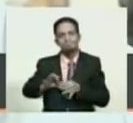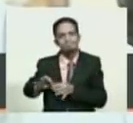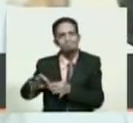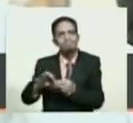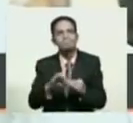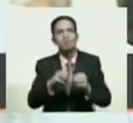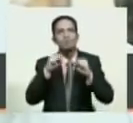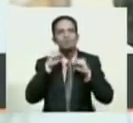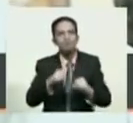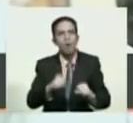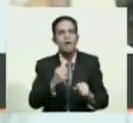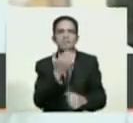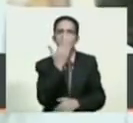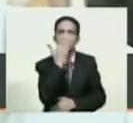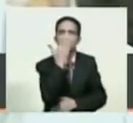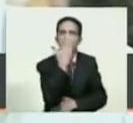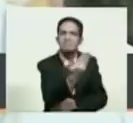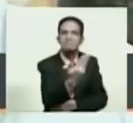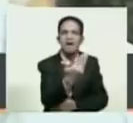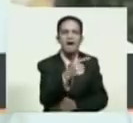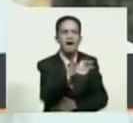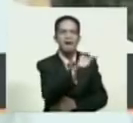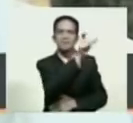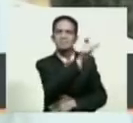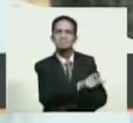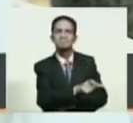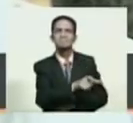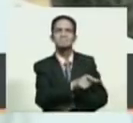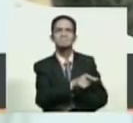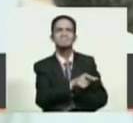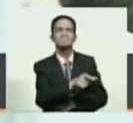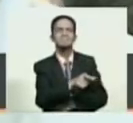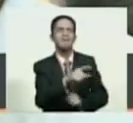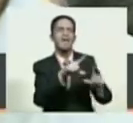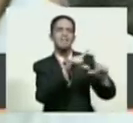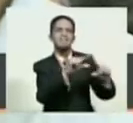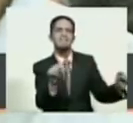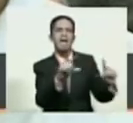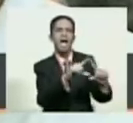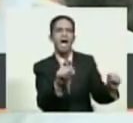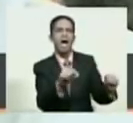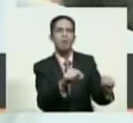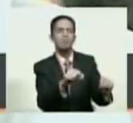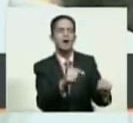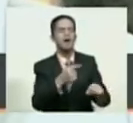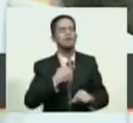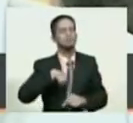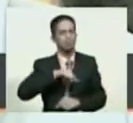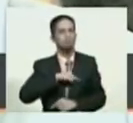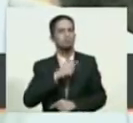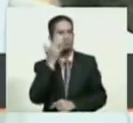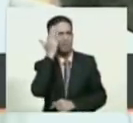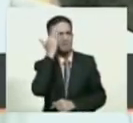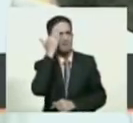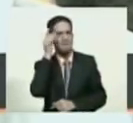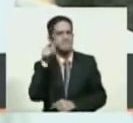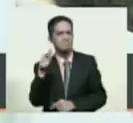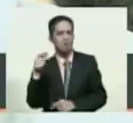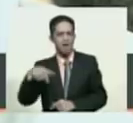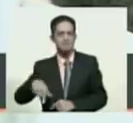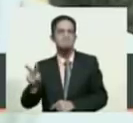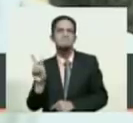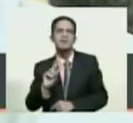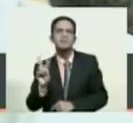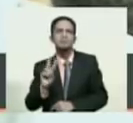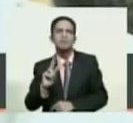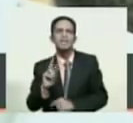para enfrentar esa narrativa perversa que hoy están aplicando en la Nicaragua y que nosotros conocimos con mucha fuerza en Venezuela, que es una